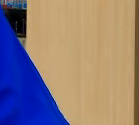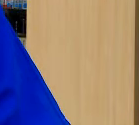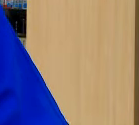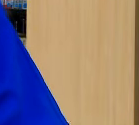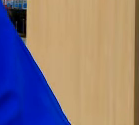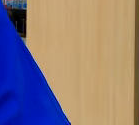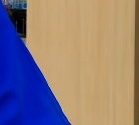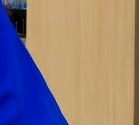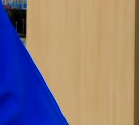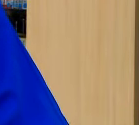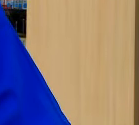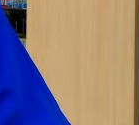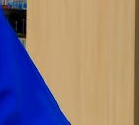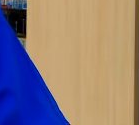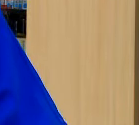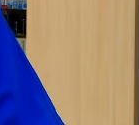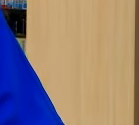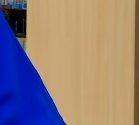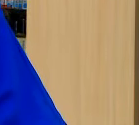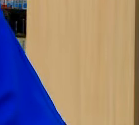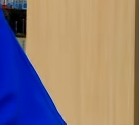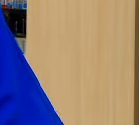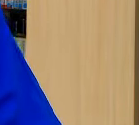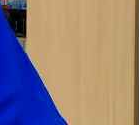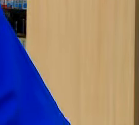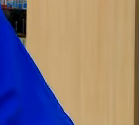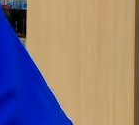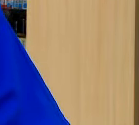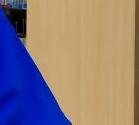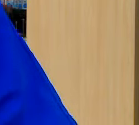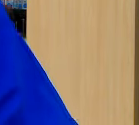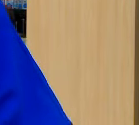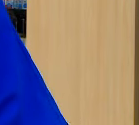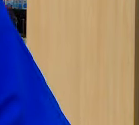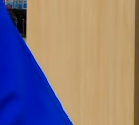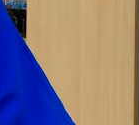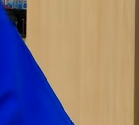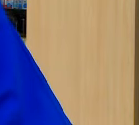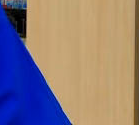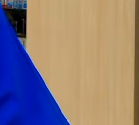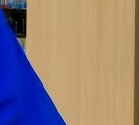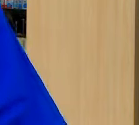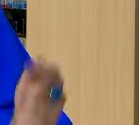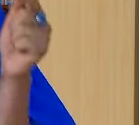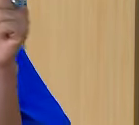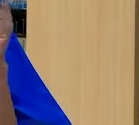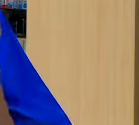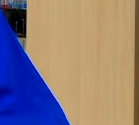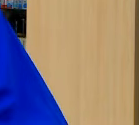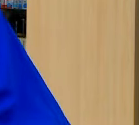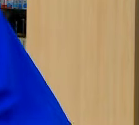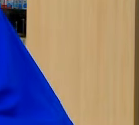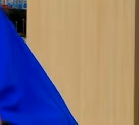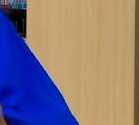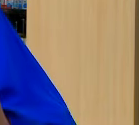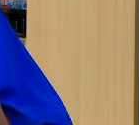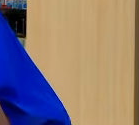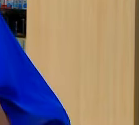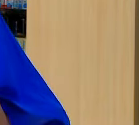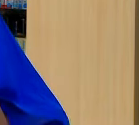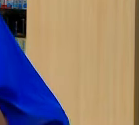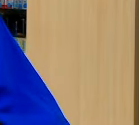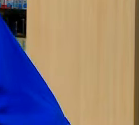la mexicana que fue premio Ortega y Gasset de Periodismo 2017, recién premiada. El viernes vamos a tener aquí en la biblioteca Hablado,